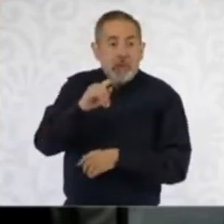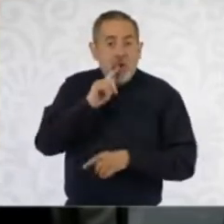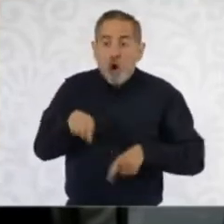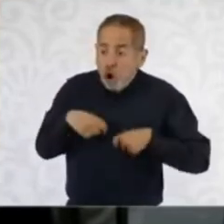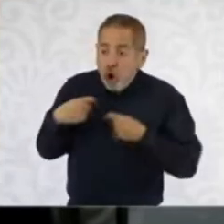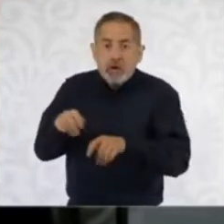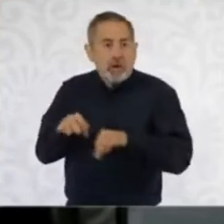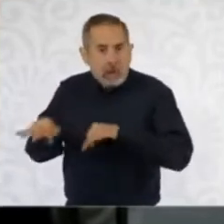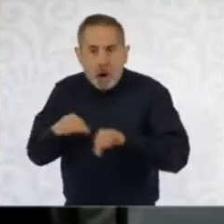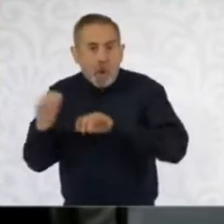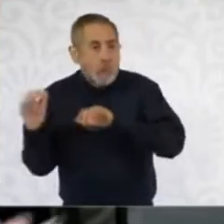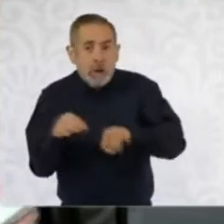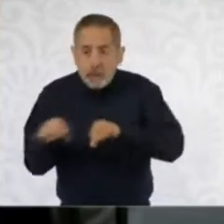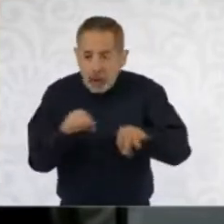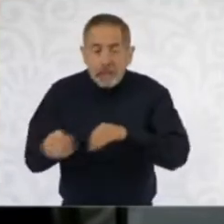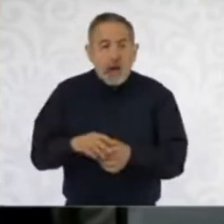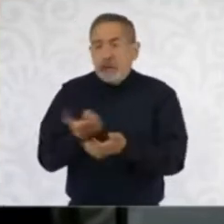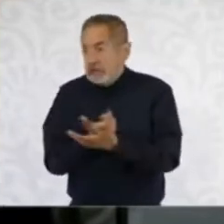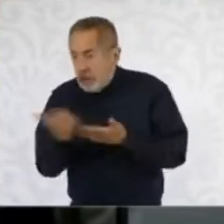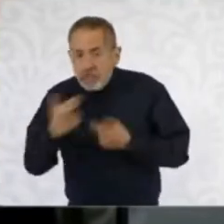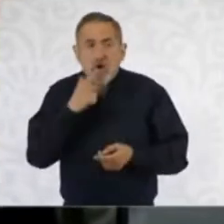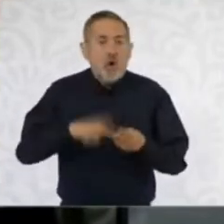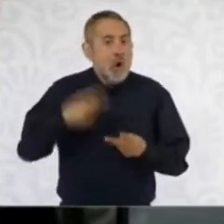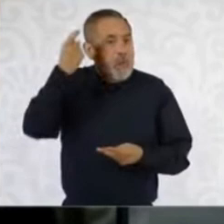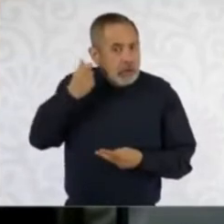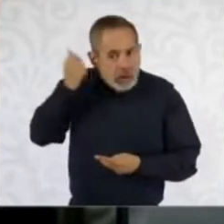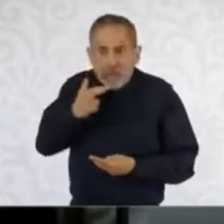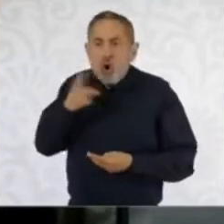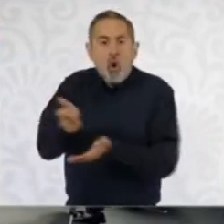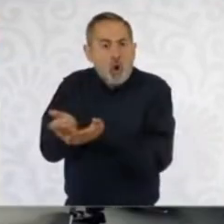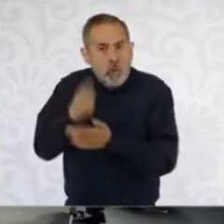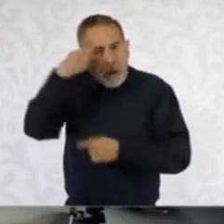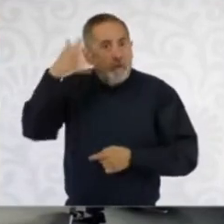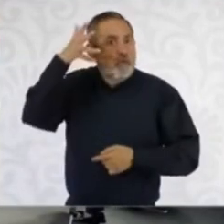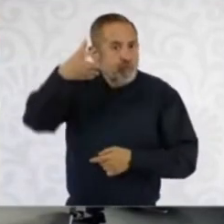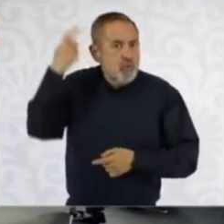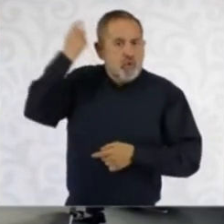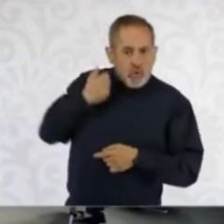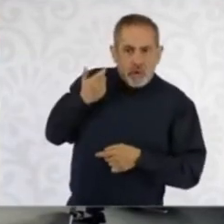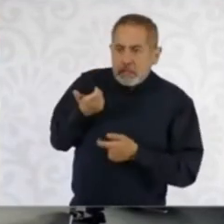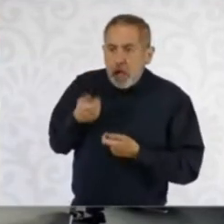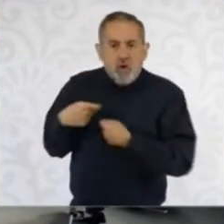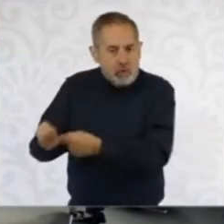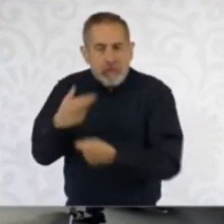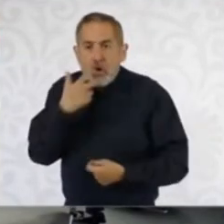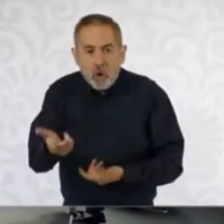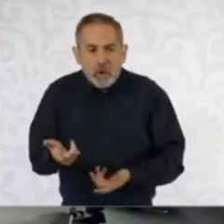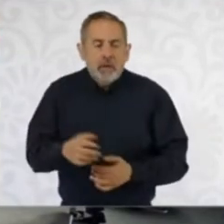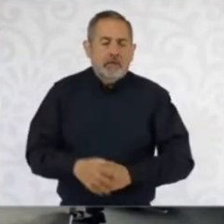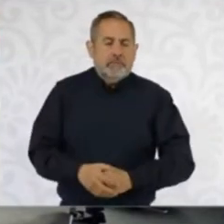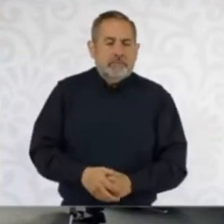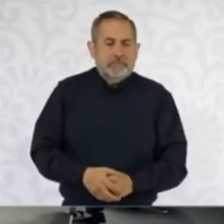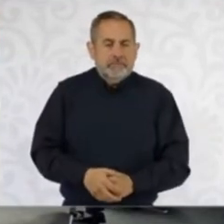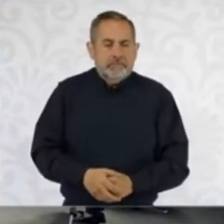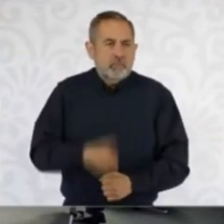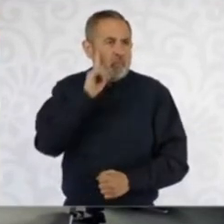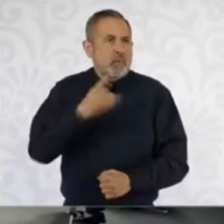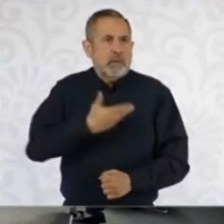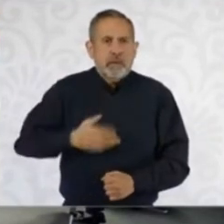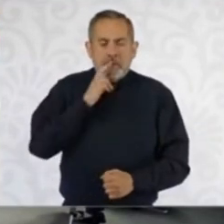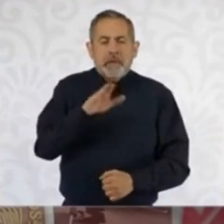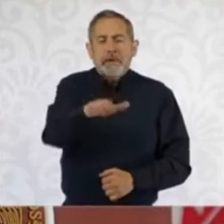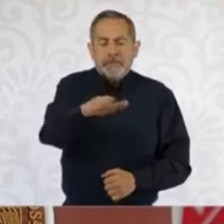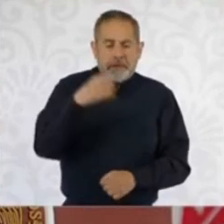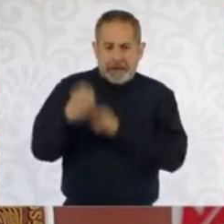salarios y también en este caso pensiones que pues tal parece que se les ha olvidado. Esa sería mi primera pregunta. En 2018 cambió